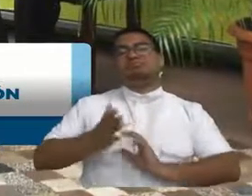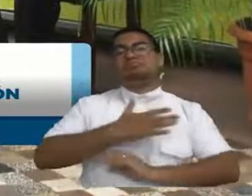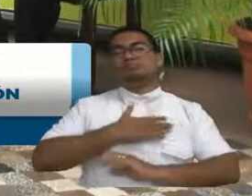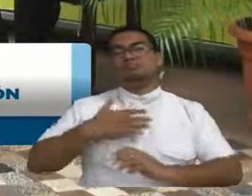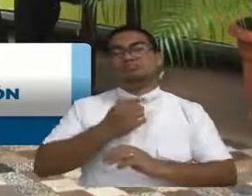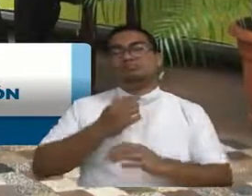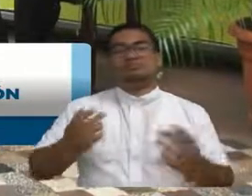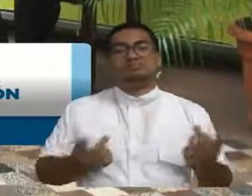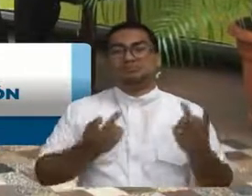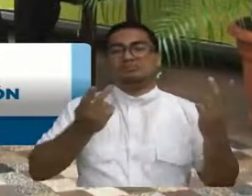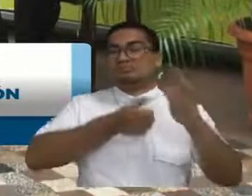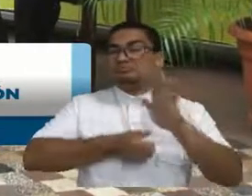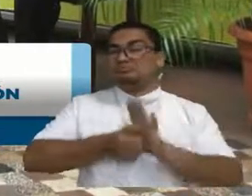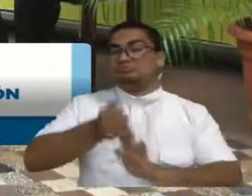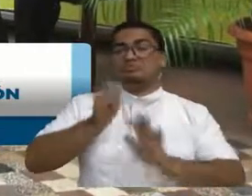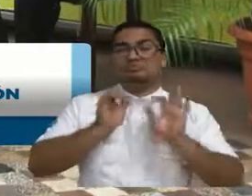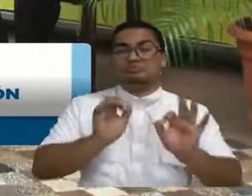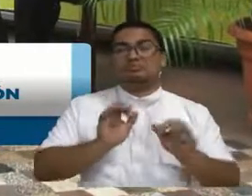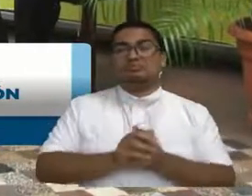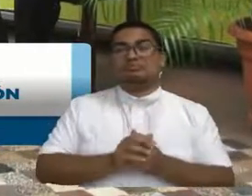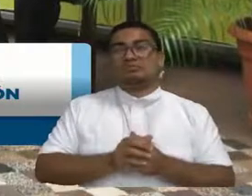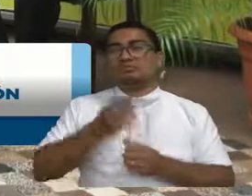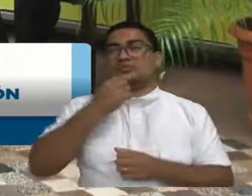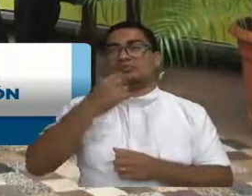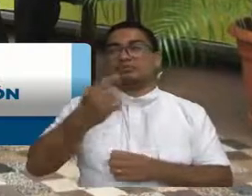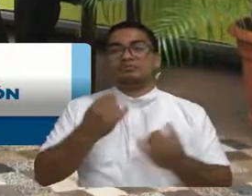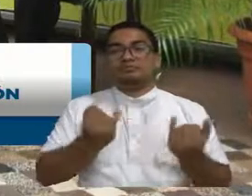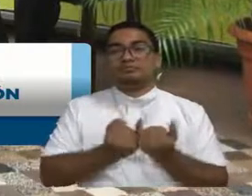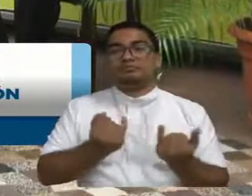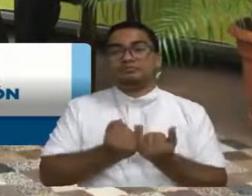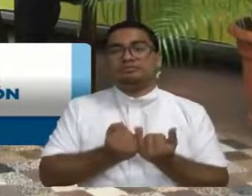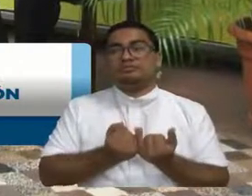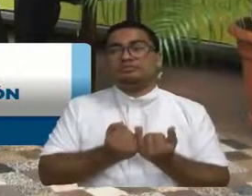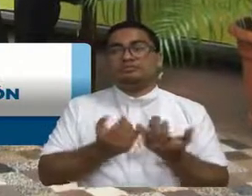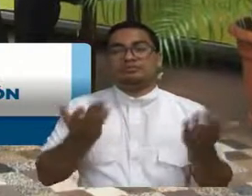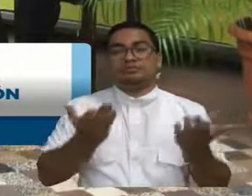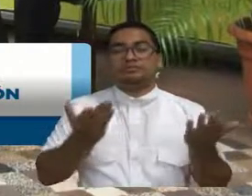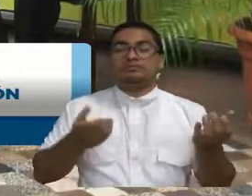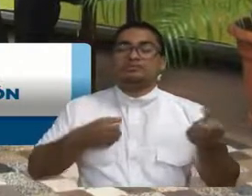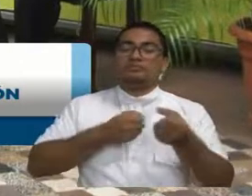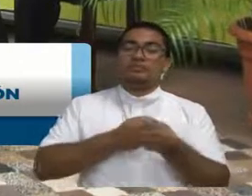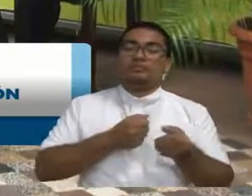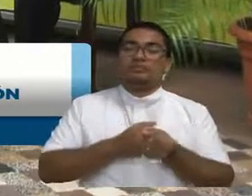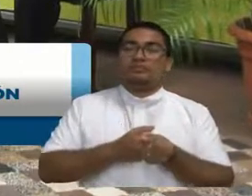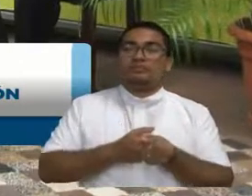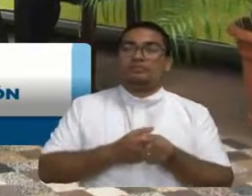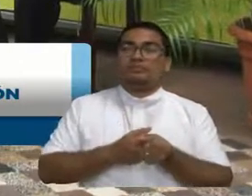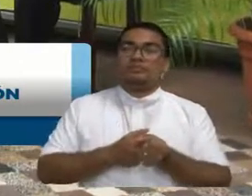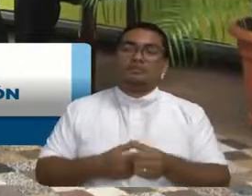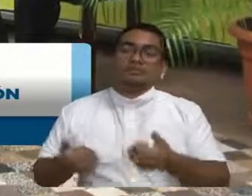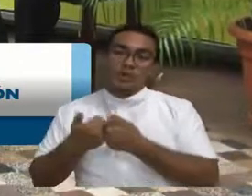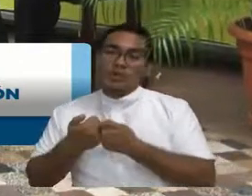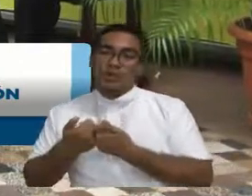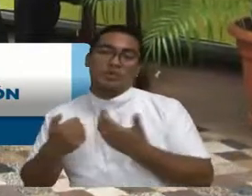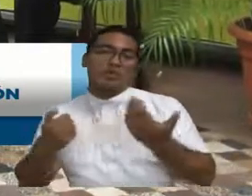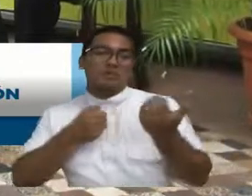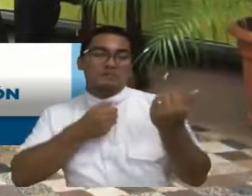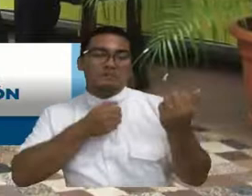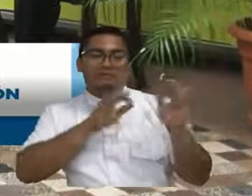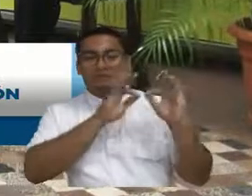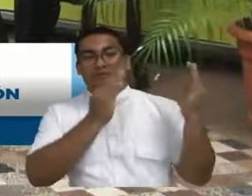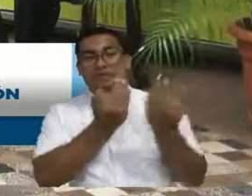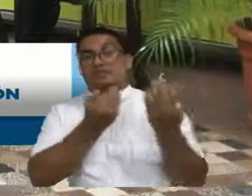estado de ánimo poco a poco, siempre y cuando exista el apoyo de la pareja y el apoyo de los que están alrededor.